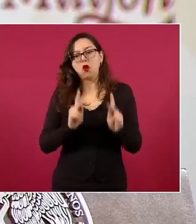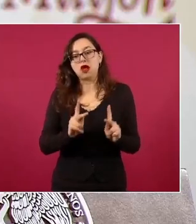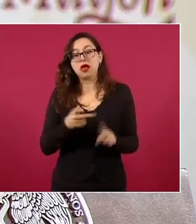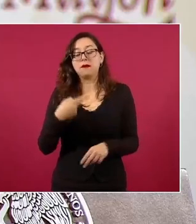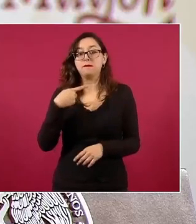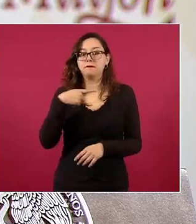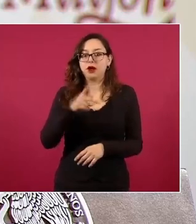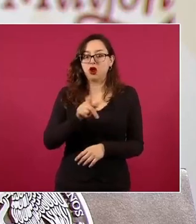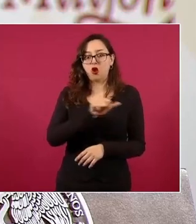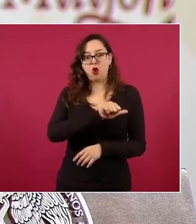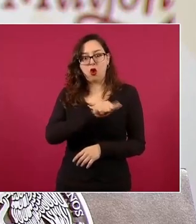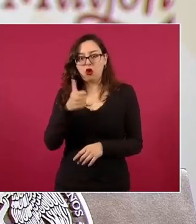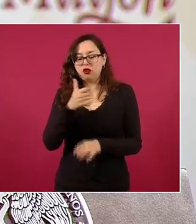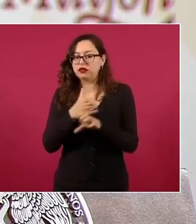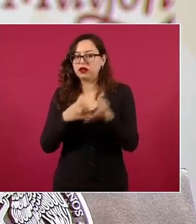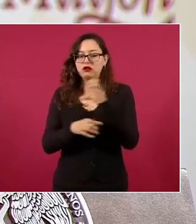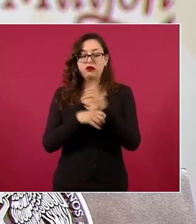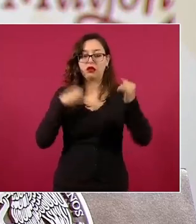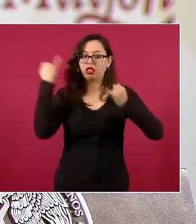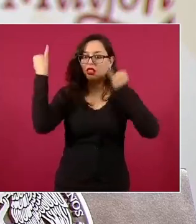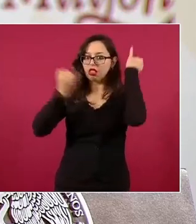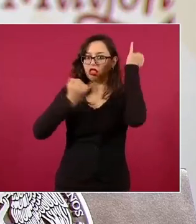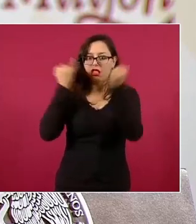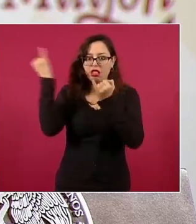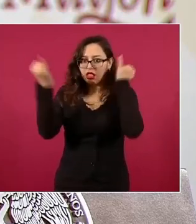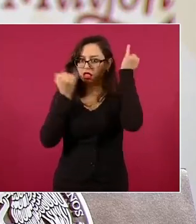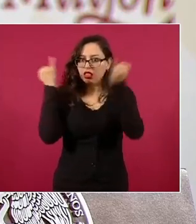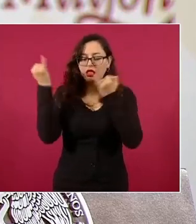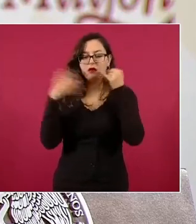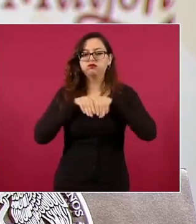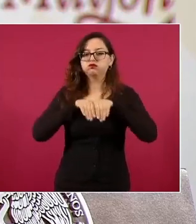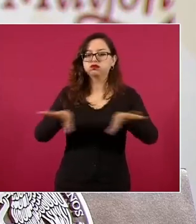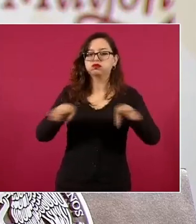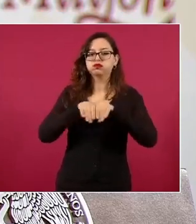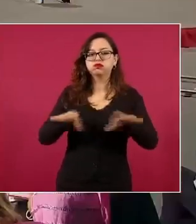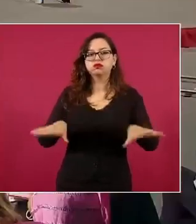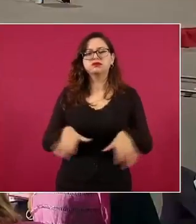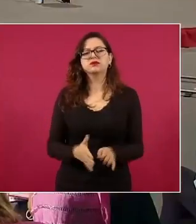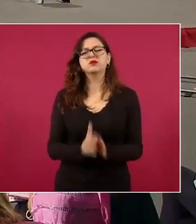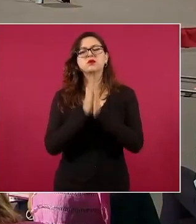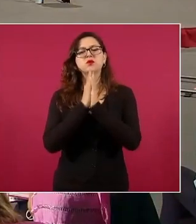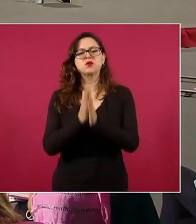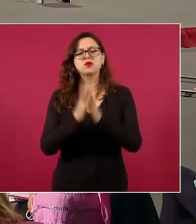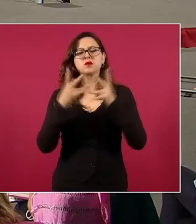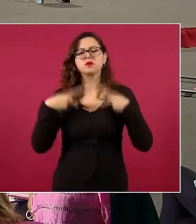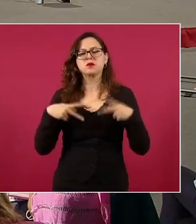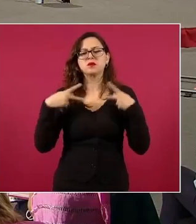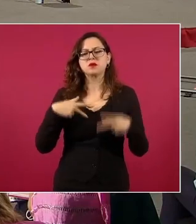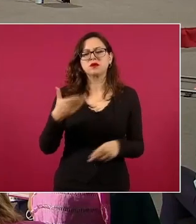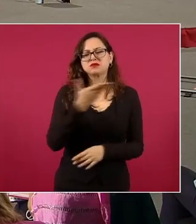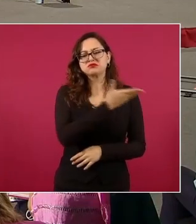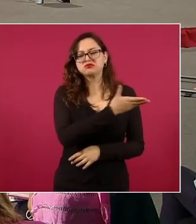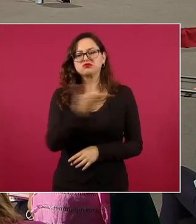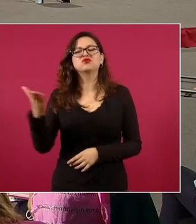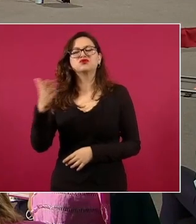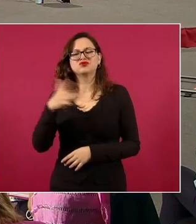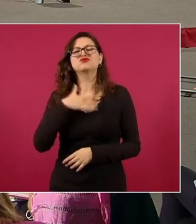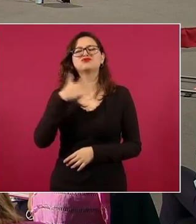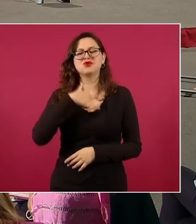deschavetada. Le pedimos a la gente que nos está viendo a través de las redes sociales que nos diga qué opina.